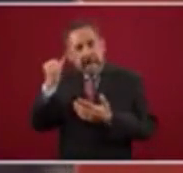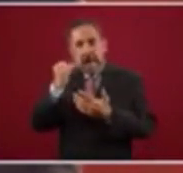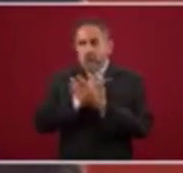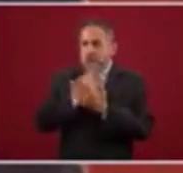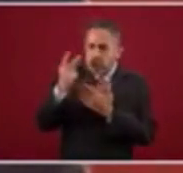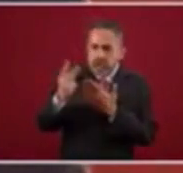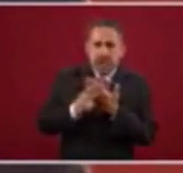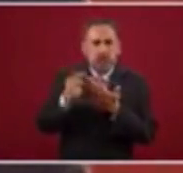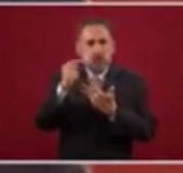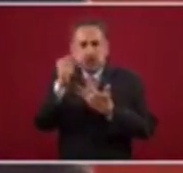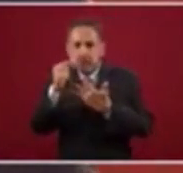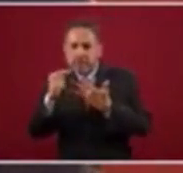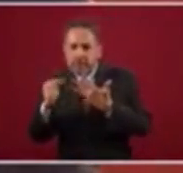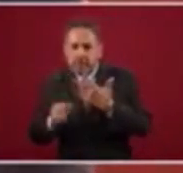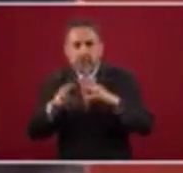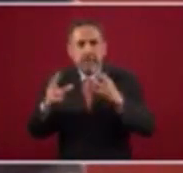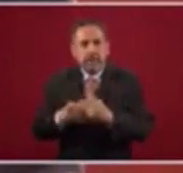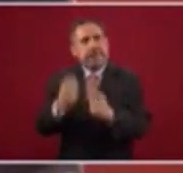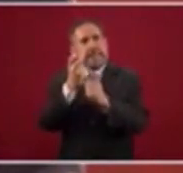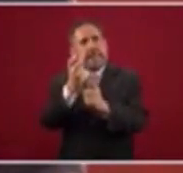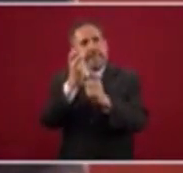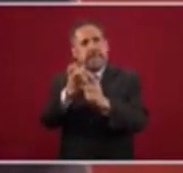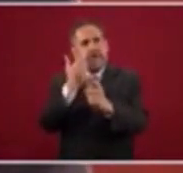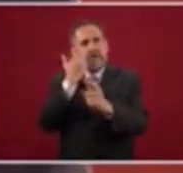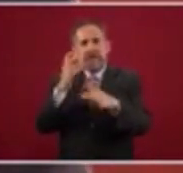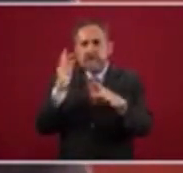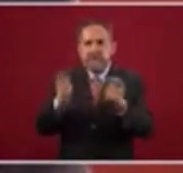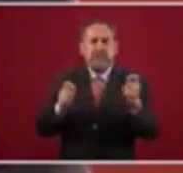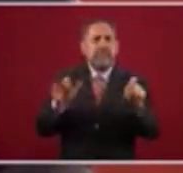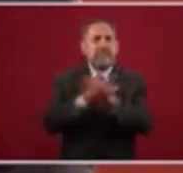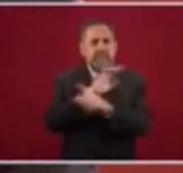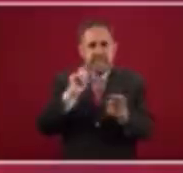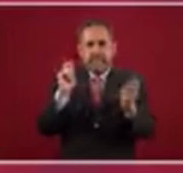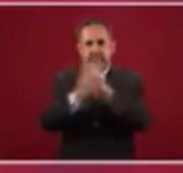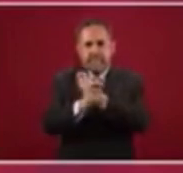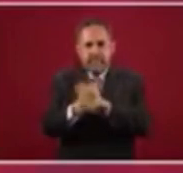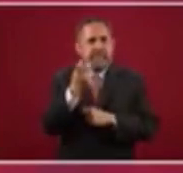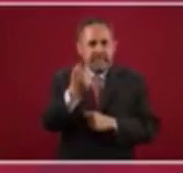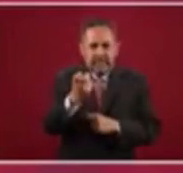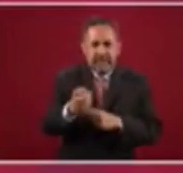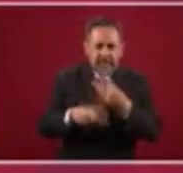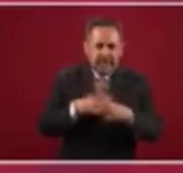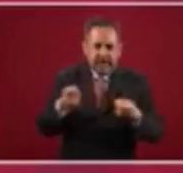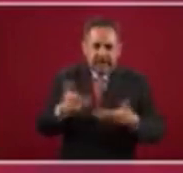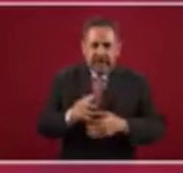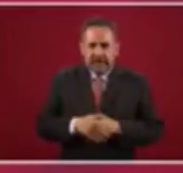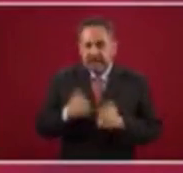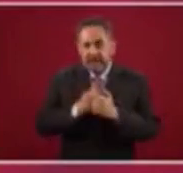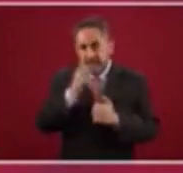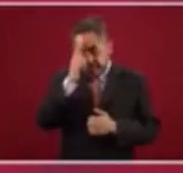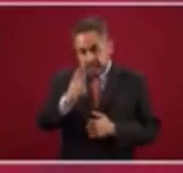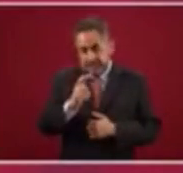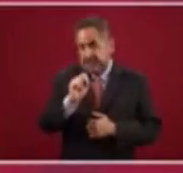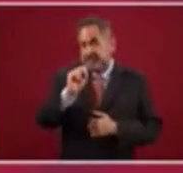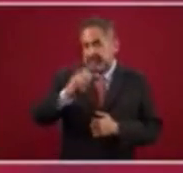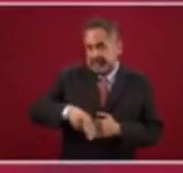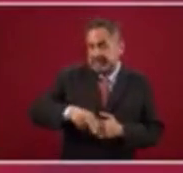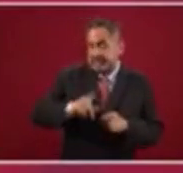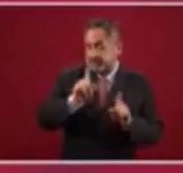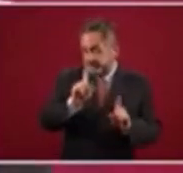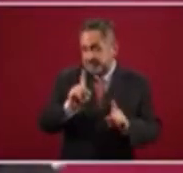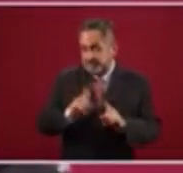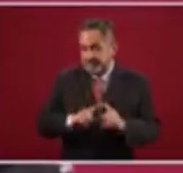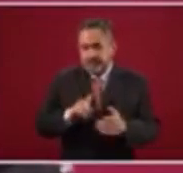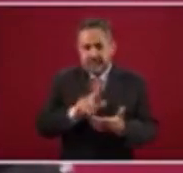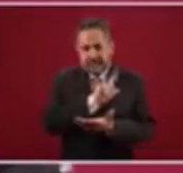un programa para que se llevara a cabo un cambio, y eso es lo que estamos haciendo, y de manera respetuosa, sin